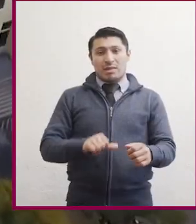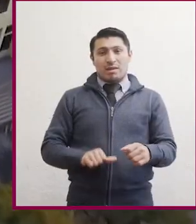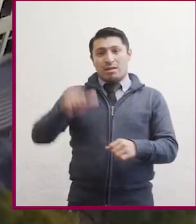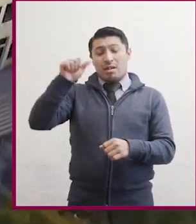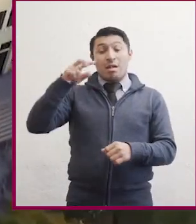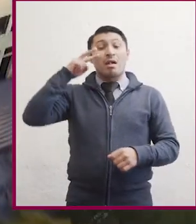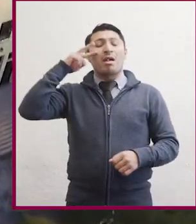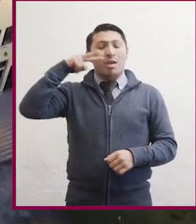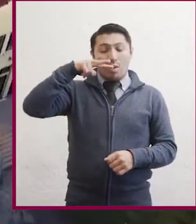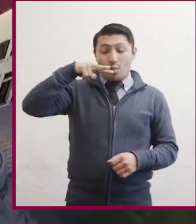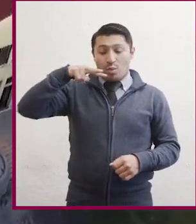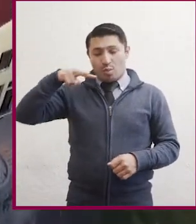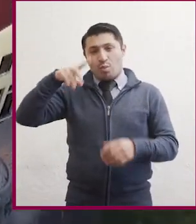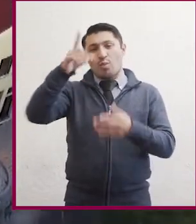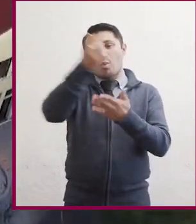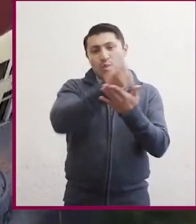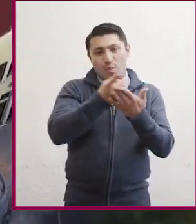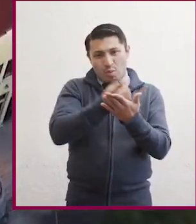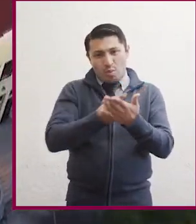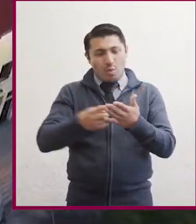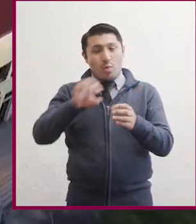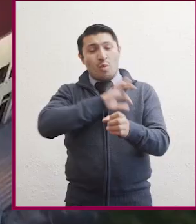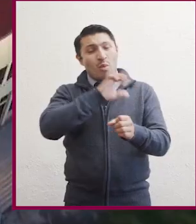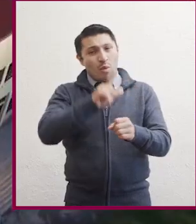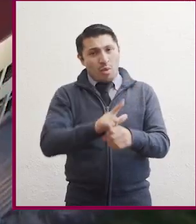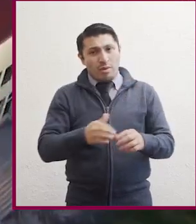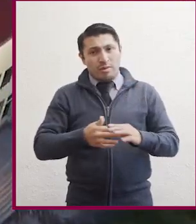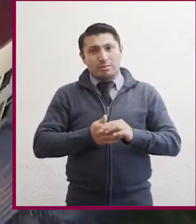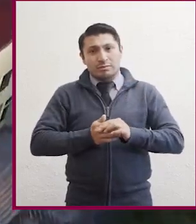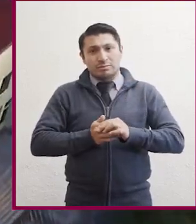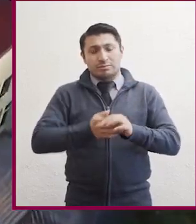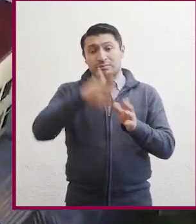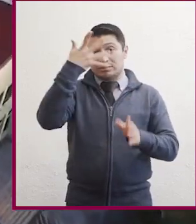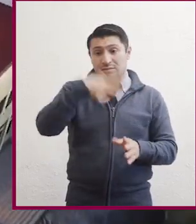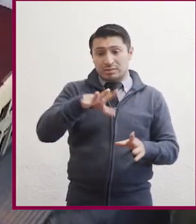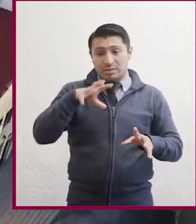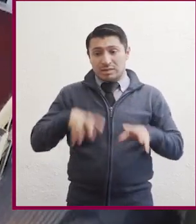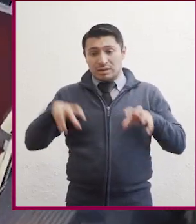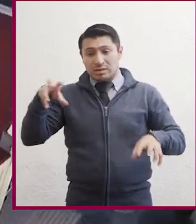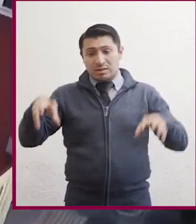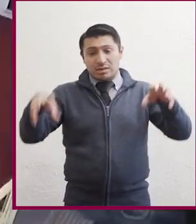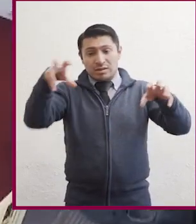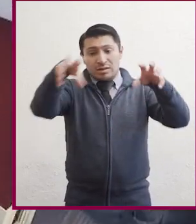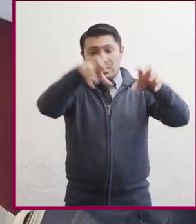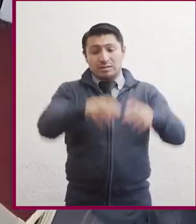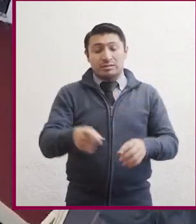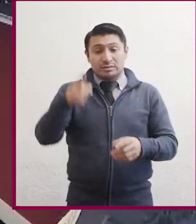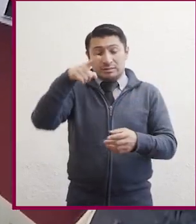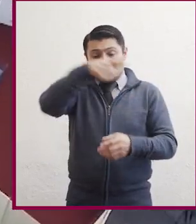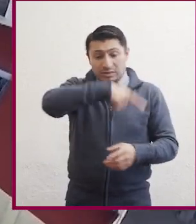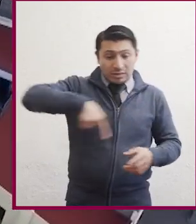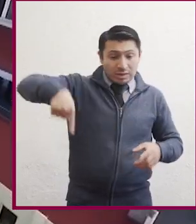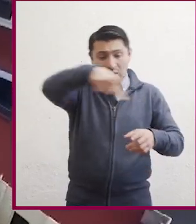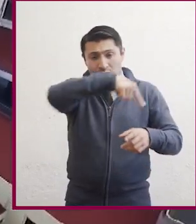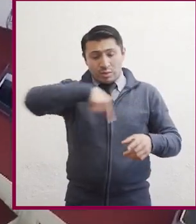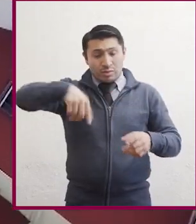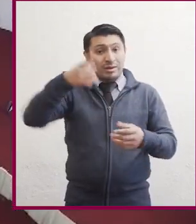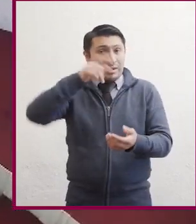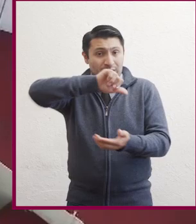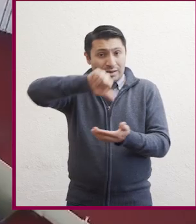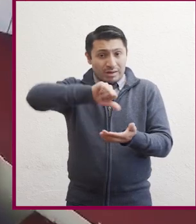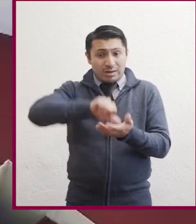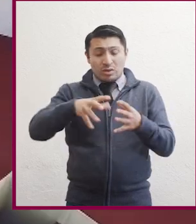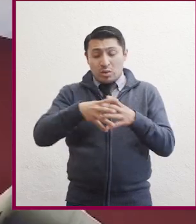Desde las alturas se distingue mejor un diseño muy particular, con 10 pabellones que surgen de un bloque principal de